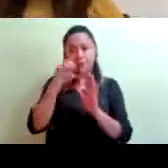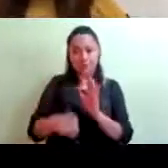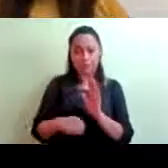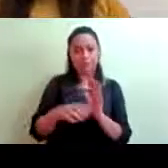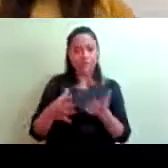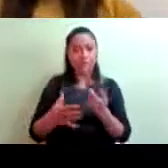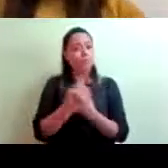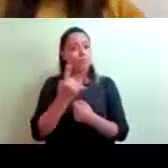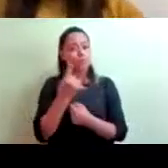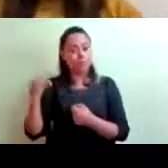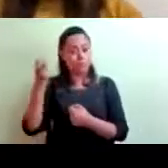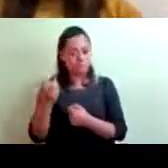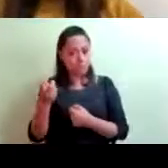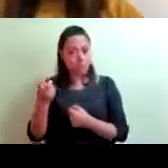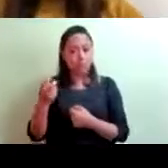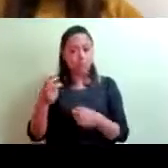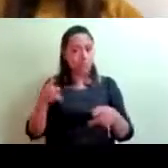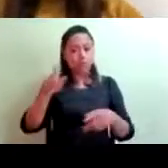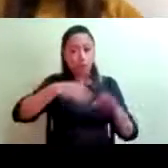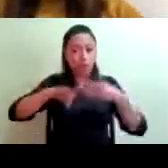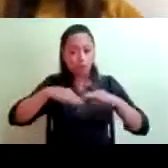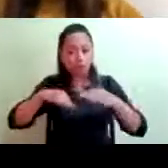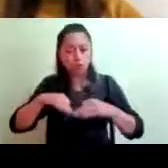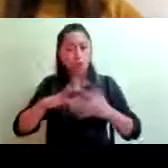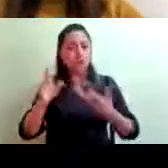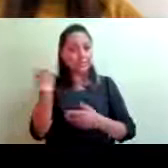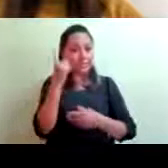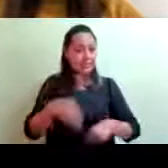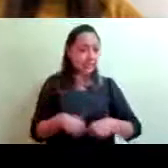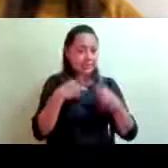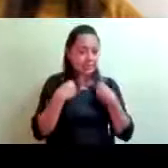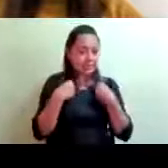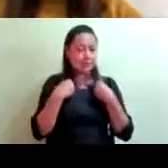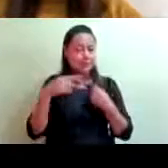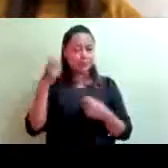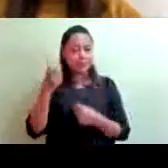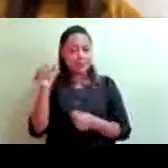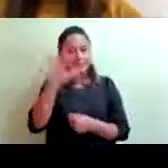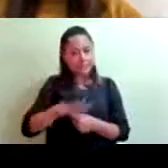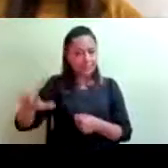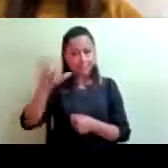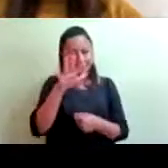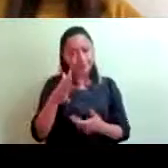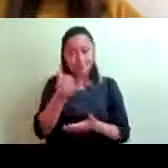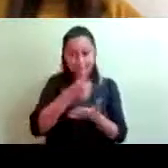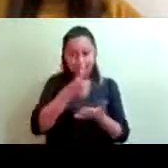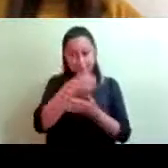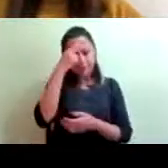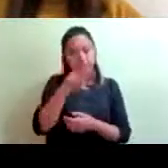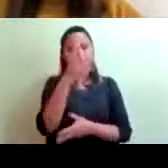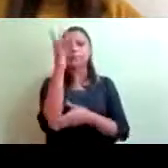habitan estos bosques y estas áreas en estas zonas de la Ciudad de México. Los